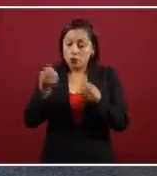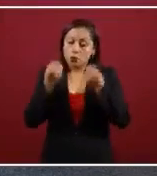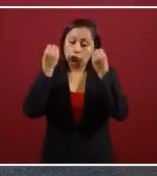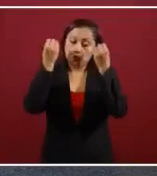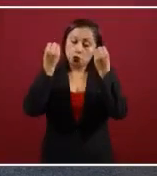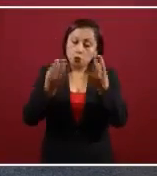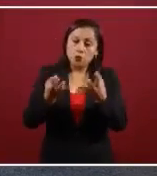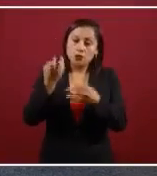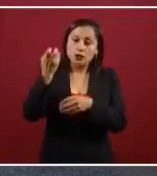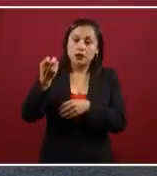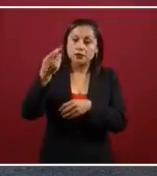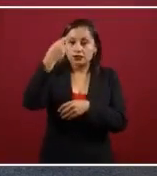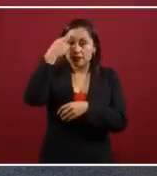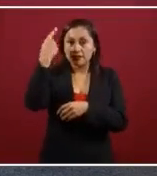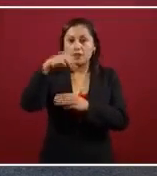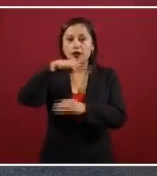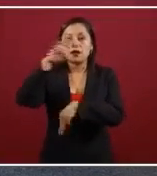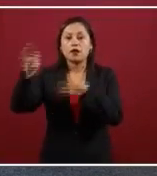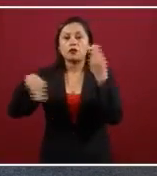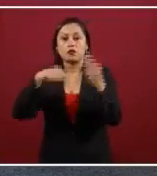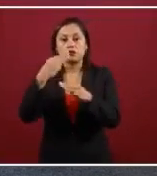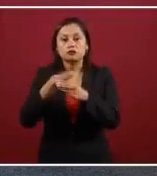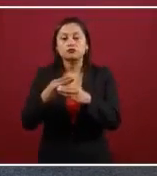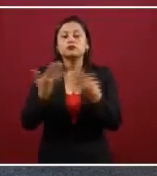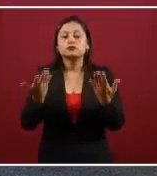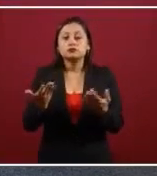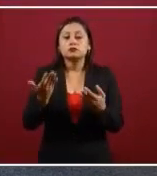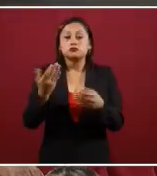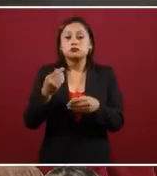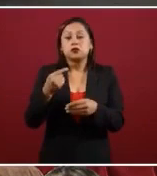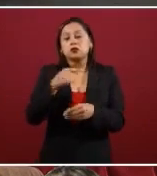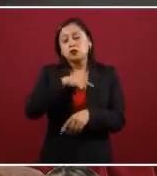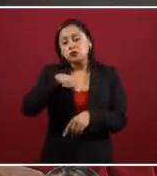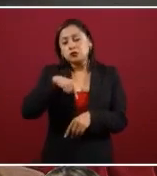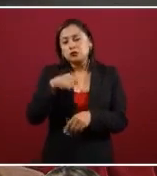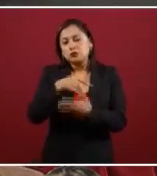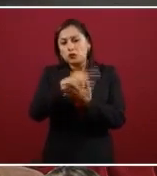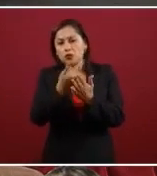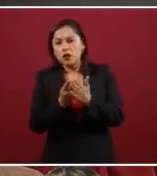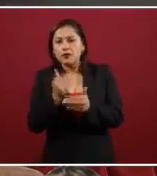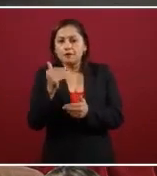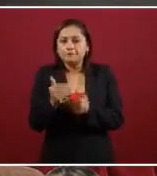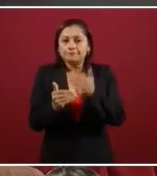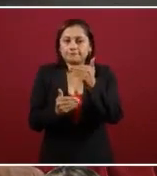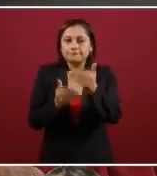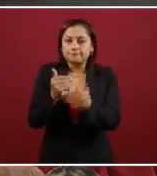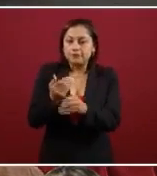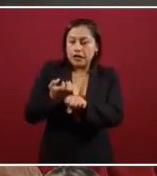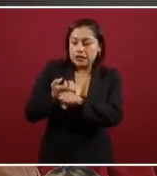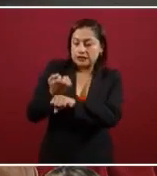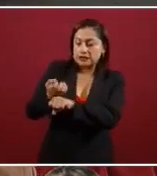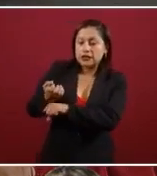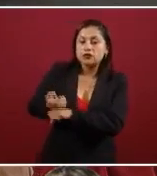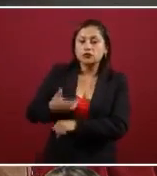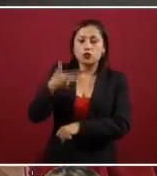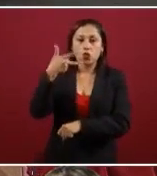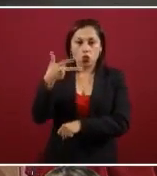Y pues seguimos avanzando y en este avance hablábamos de tener 8 estados, vamos a tener para el año que